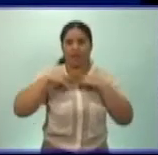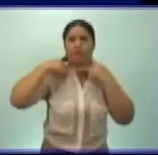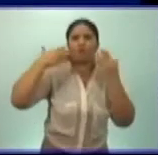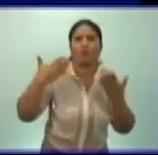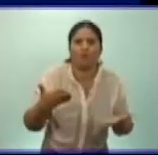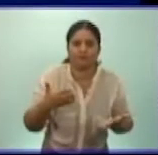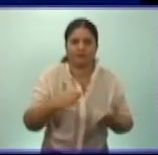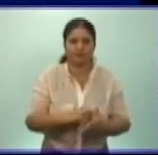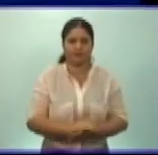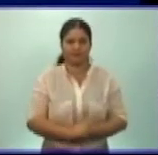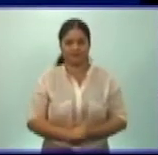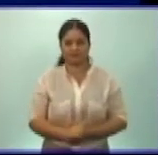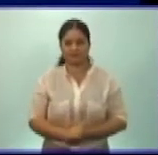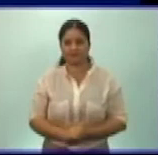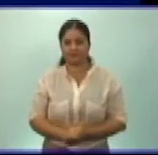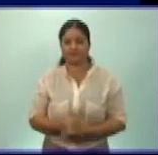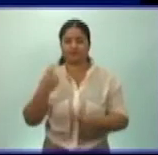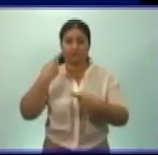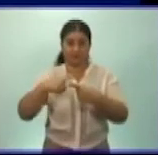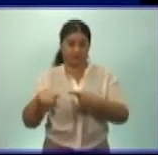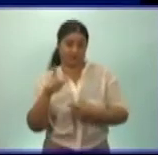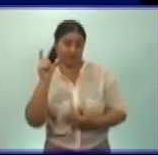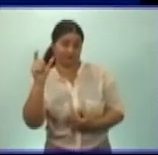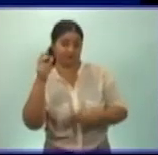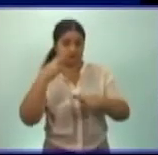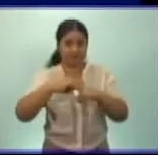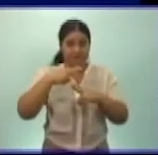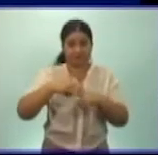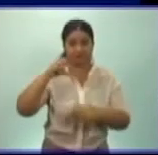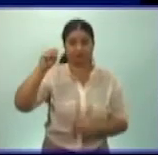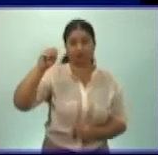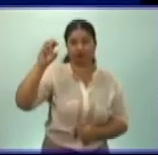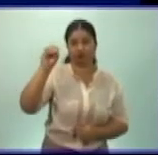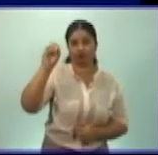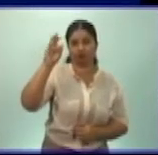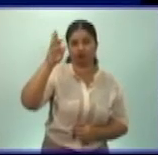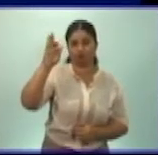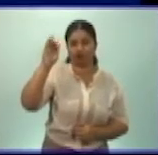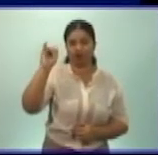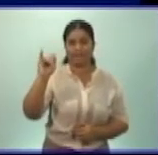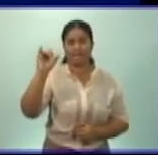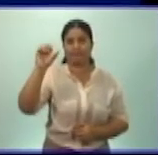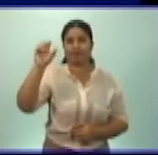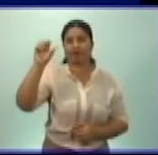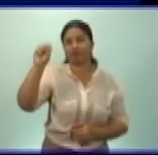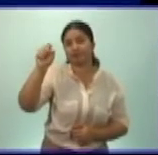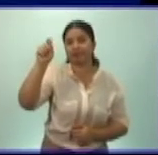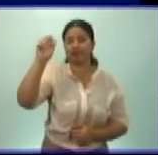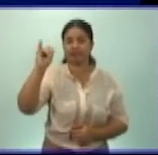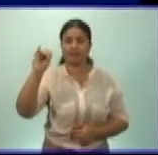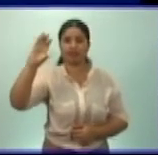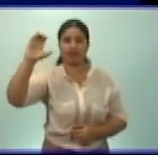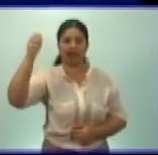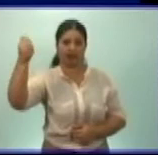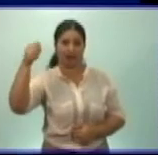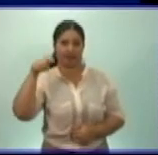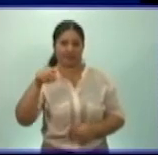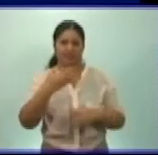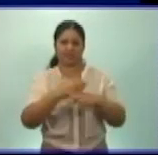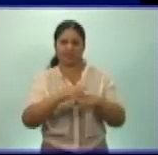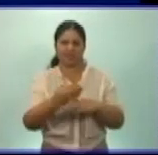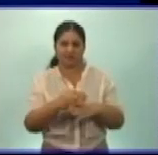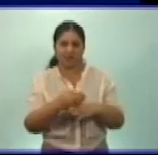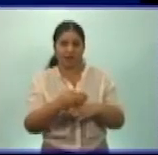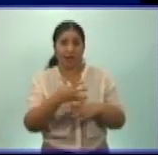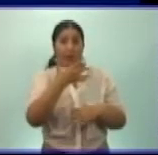y sofística, que equivale a decir aparente, es sinónimo del vocablo aparente.